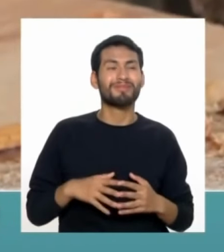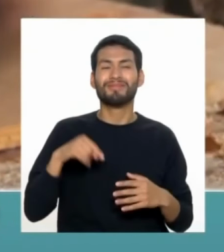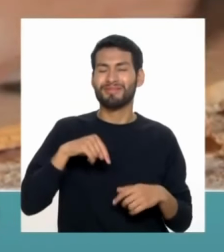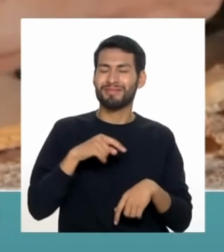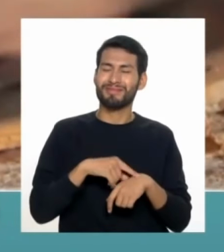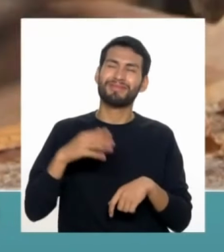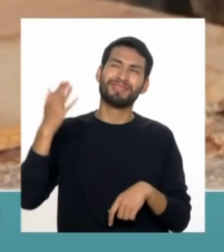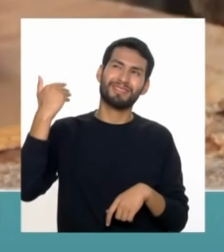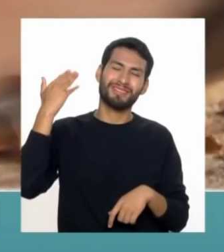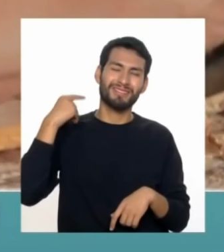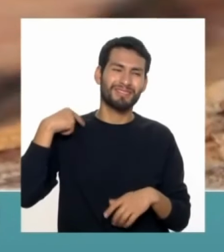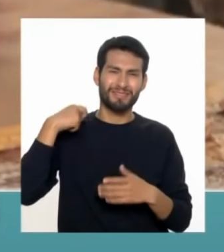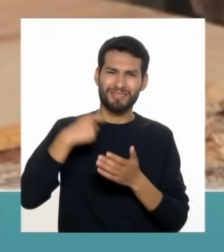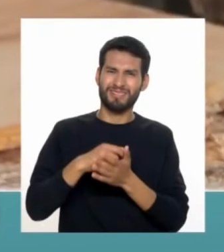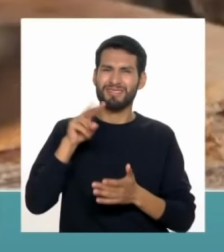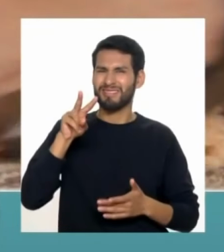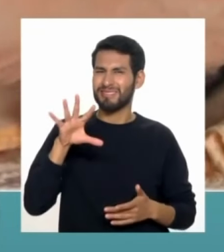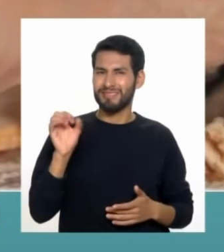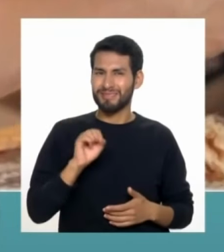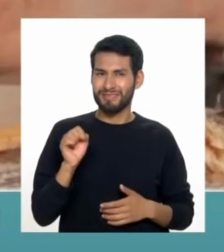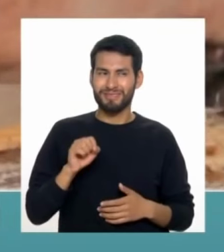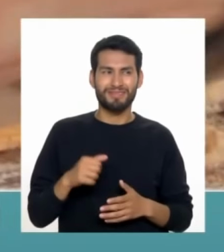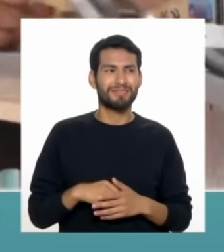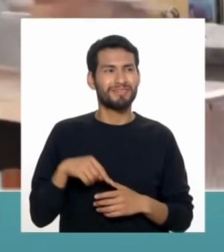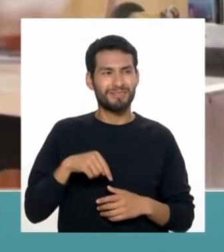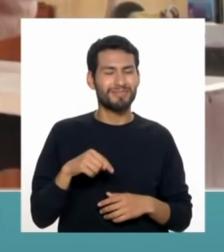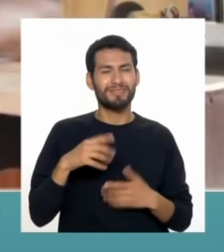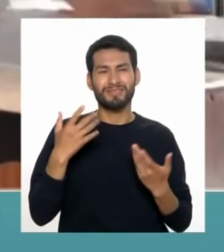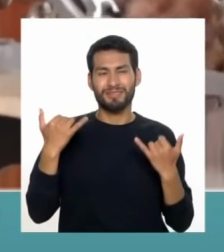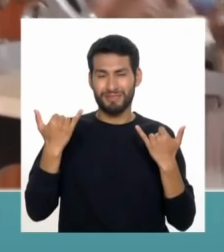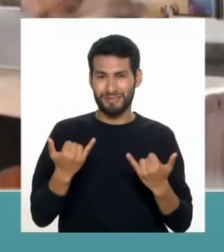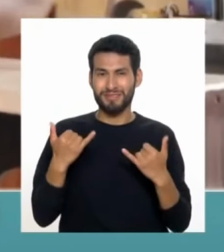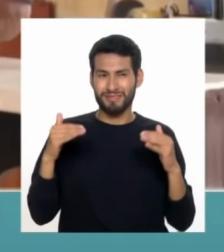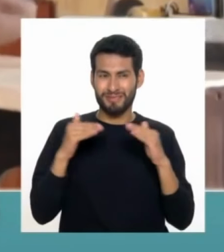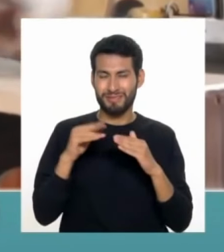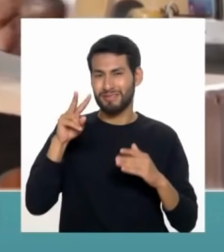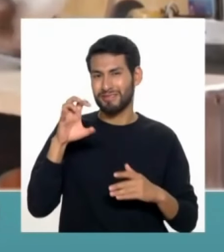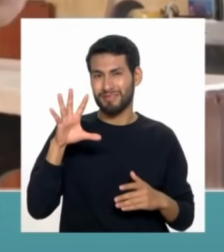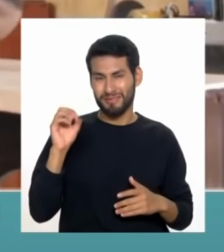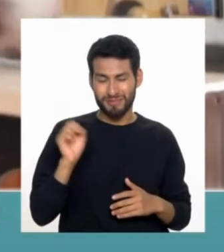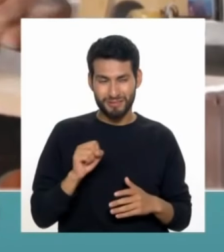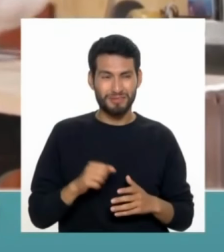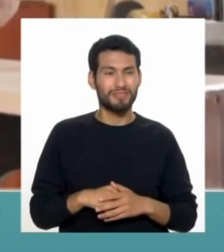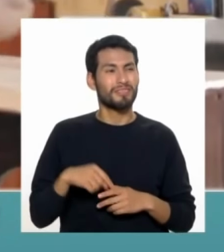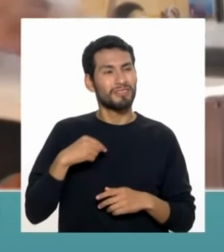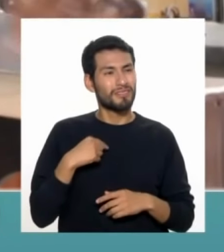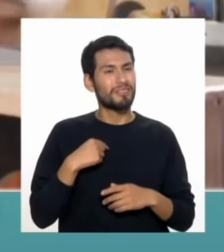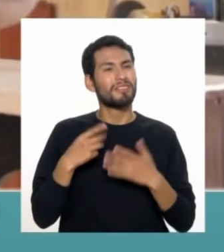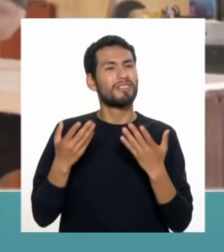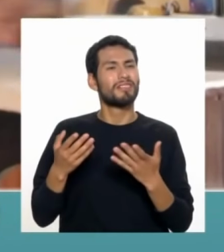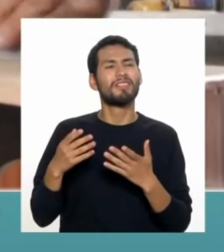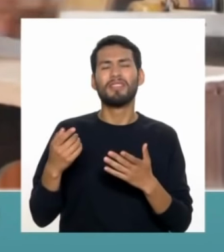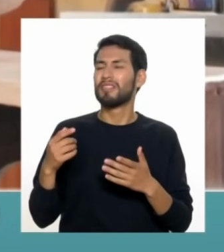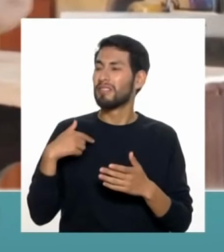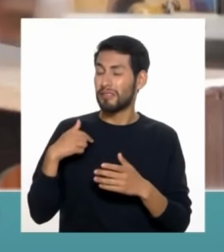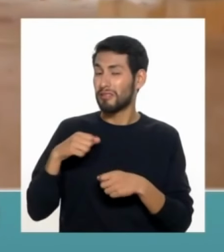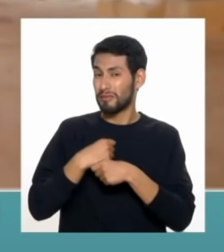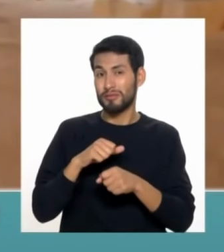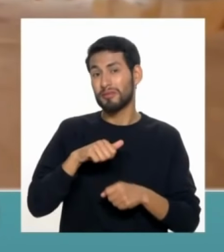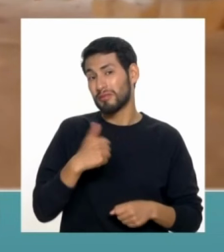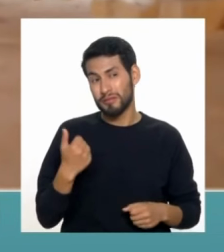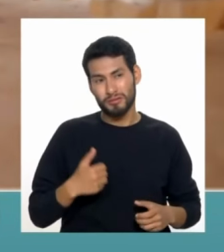tiempos me pagó 25 soles, lo que habría venido a ser 250 soles. Claro. Y le pedí a mi hermano que me hiciera otro